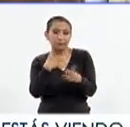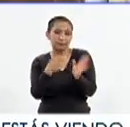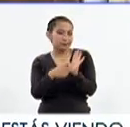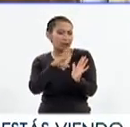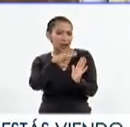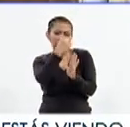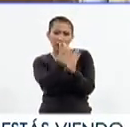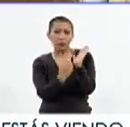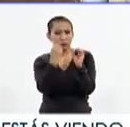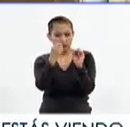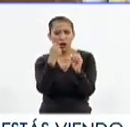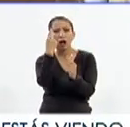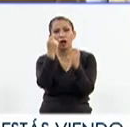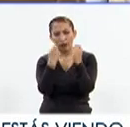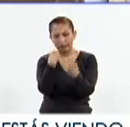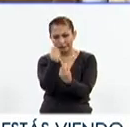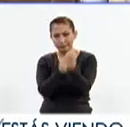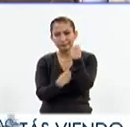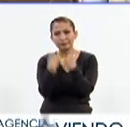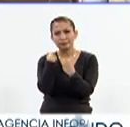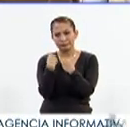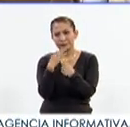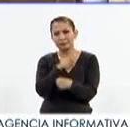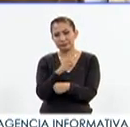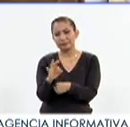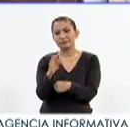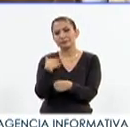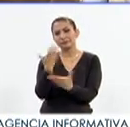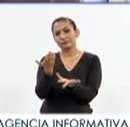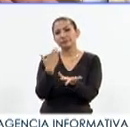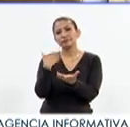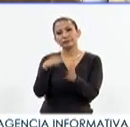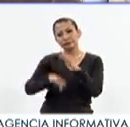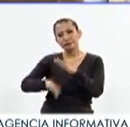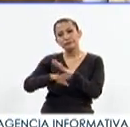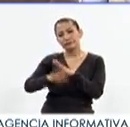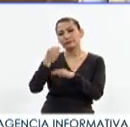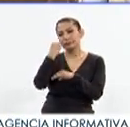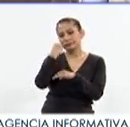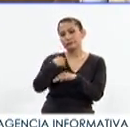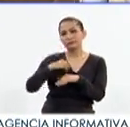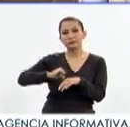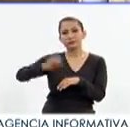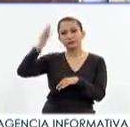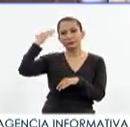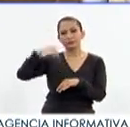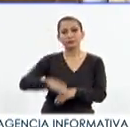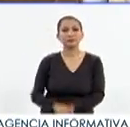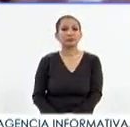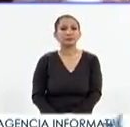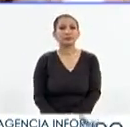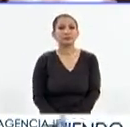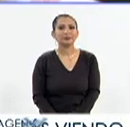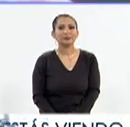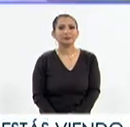vienen, no muchas, pero sí algunas dietas que pueden ellos asumir, sustentadas en alimentación netamente mesoamericana.